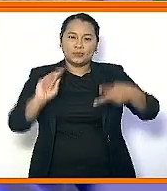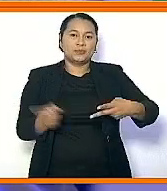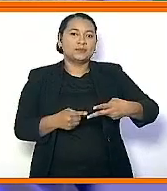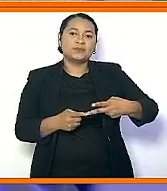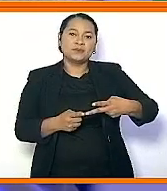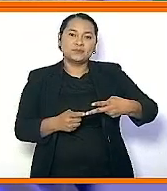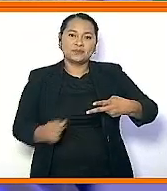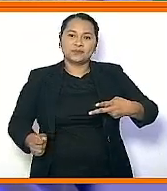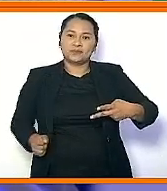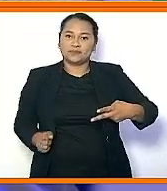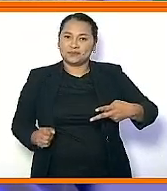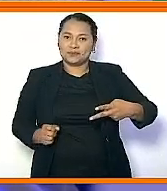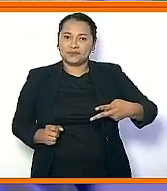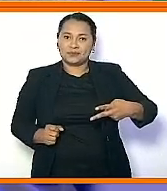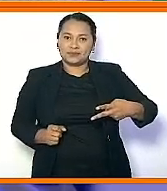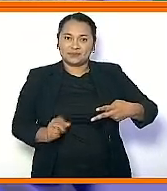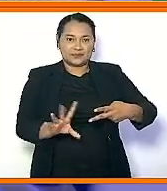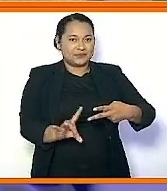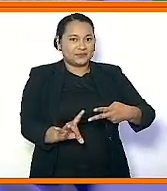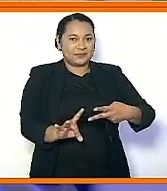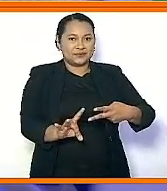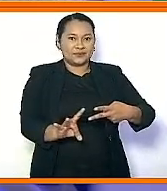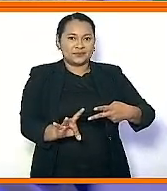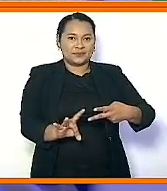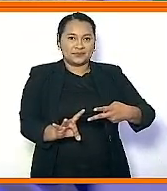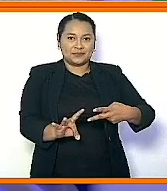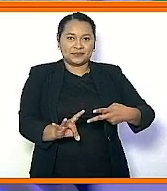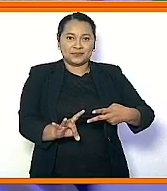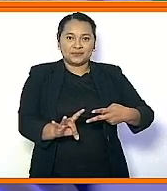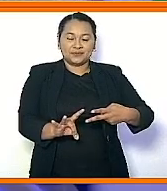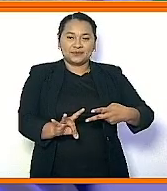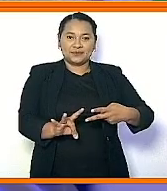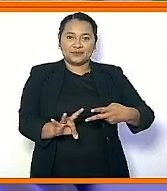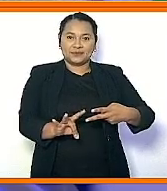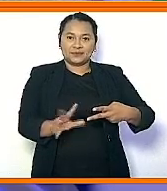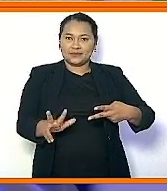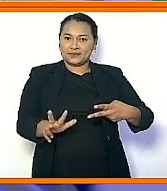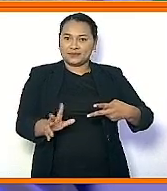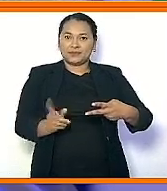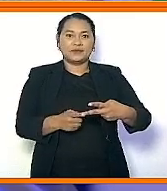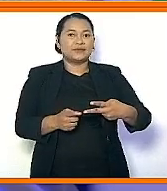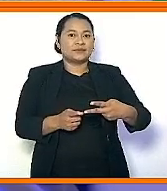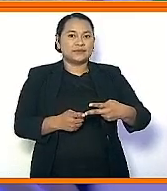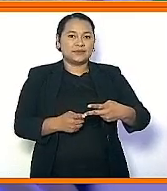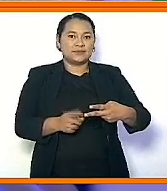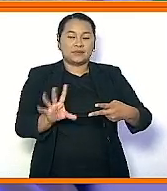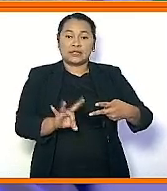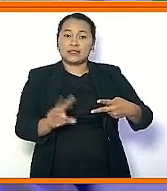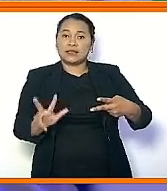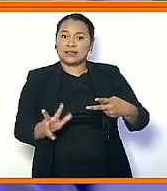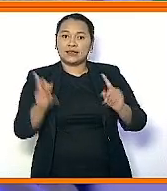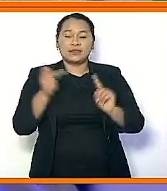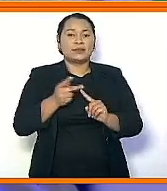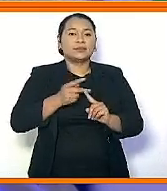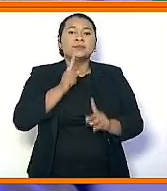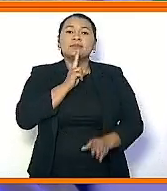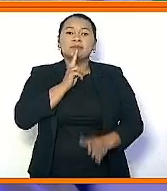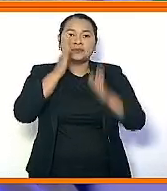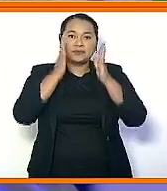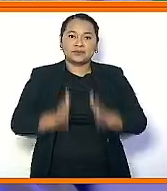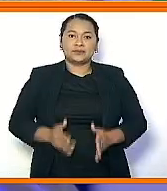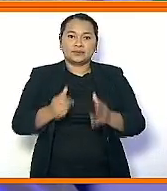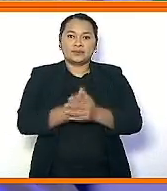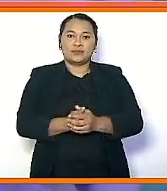ganador con su primer dígito, el 8. Segundo dígito, el 3. Segundo número ganador, 83, con su